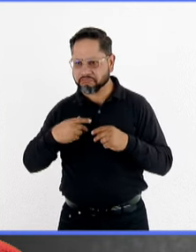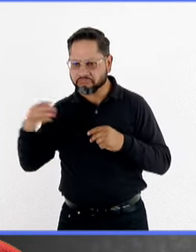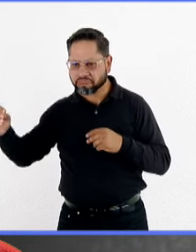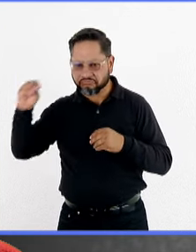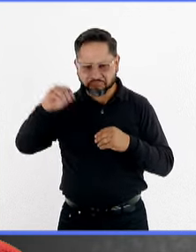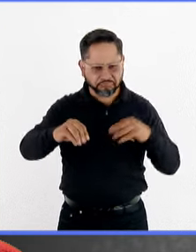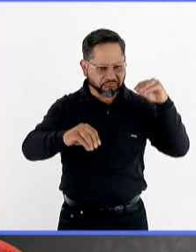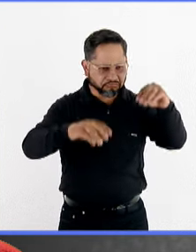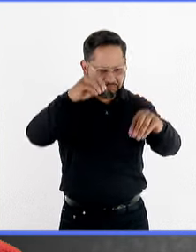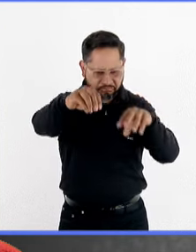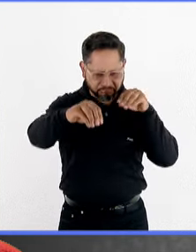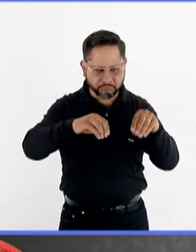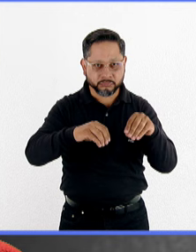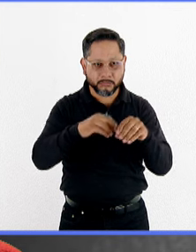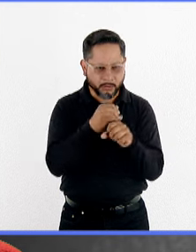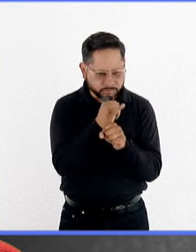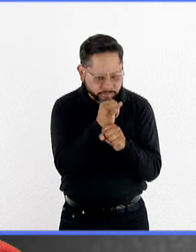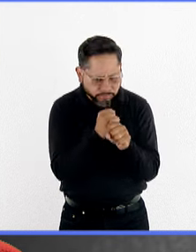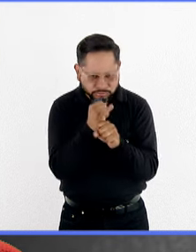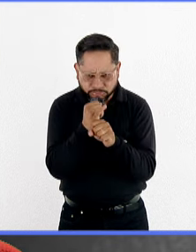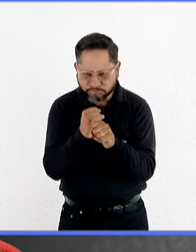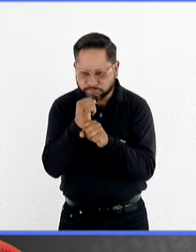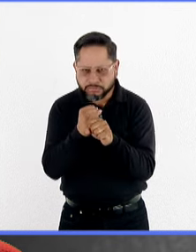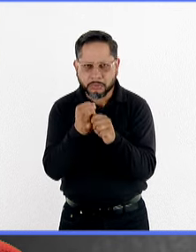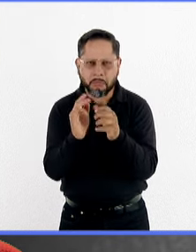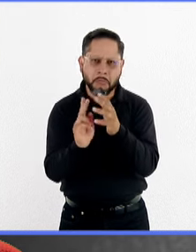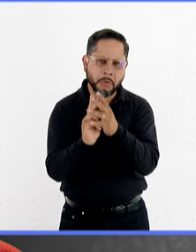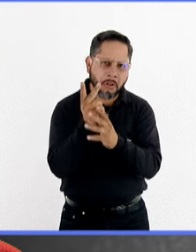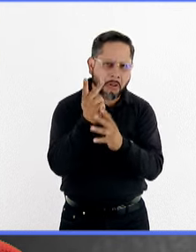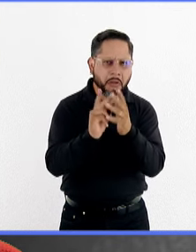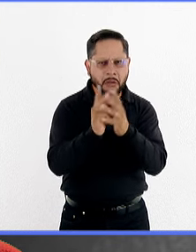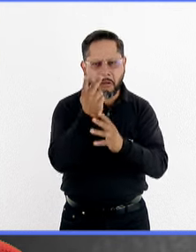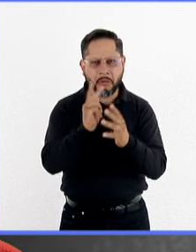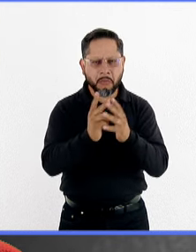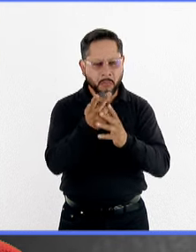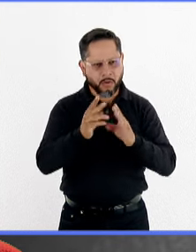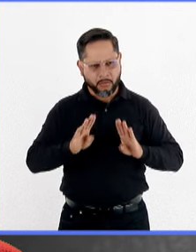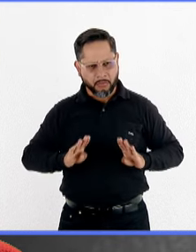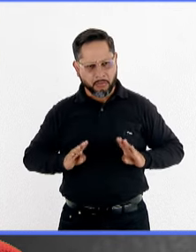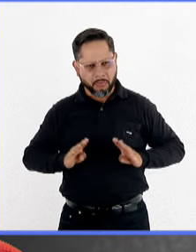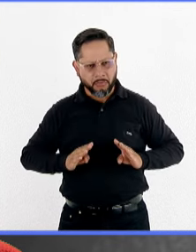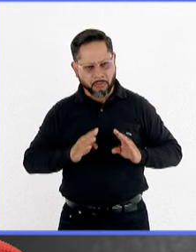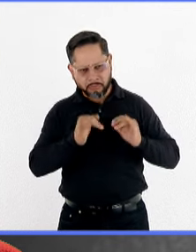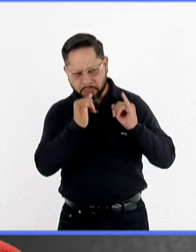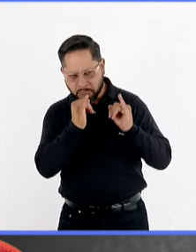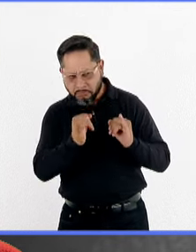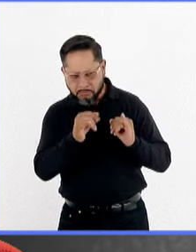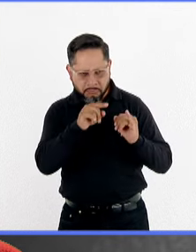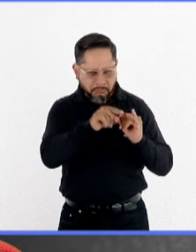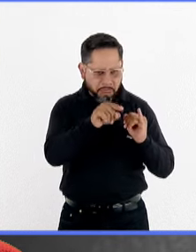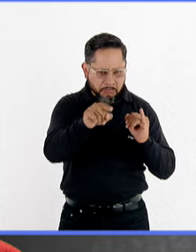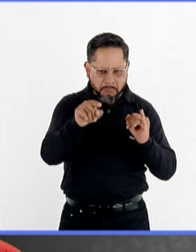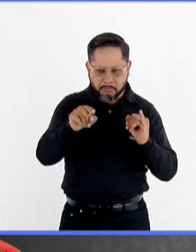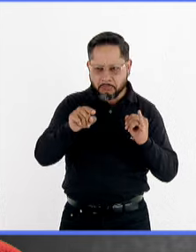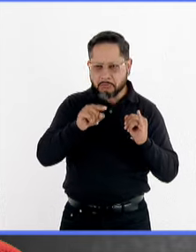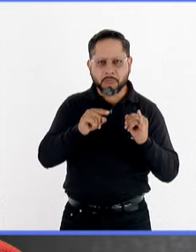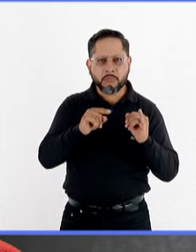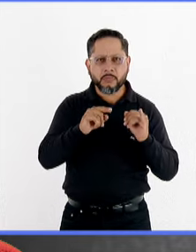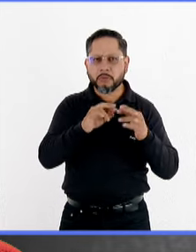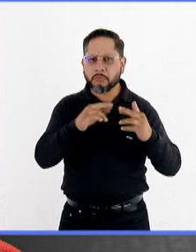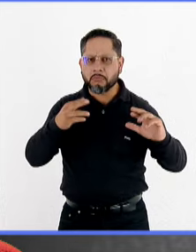realizan estudios de algunas plantas, en particular las que tienen más relación